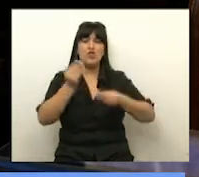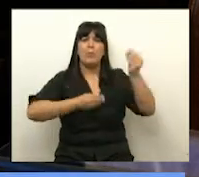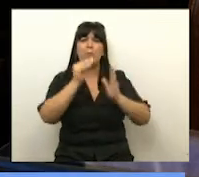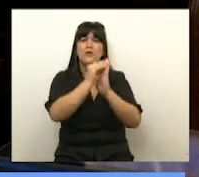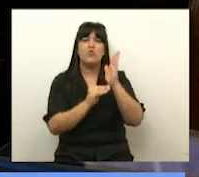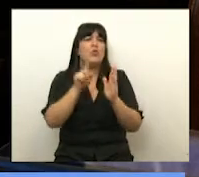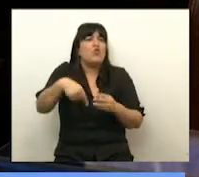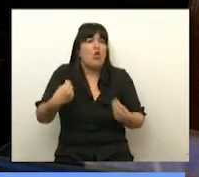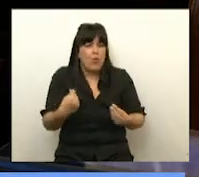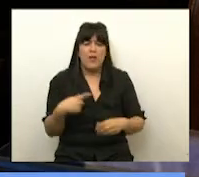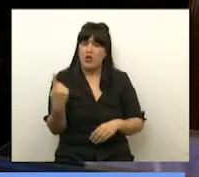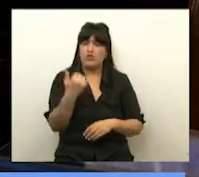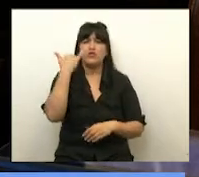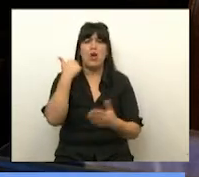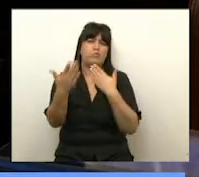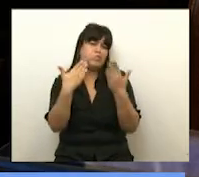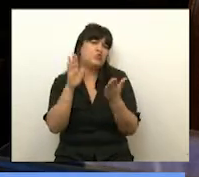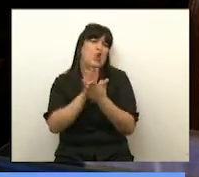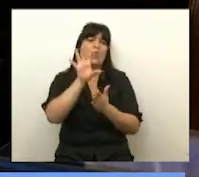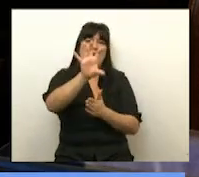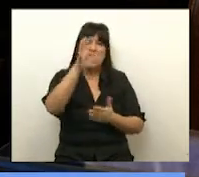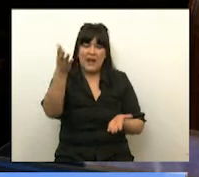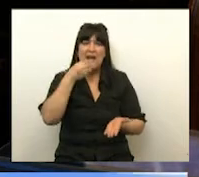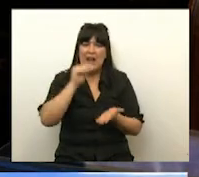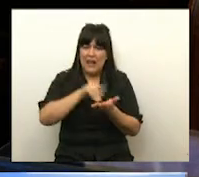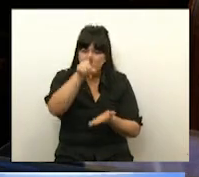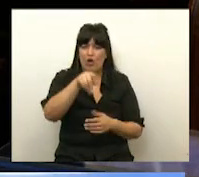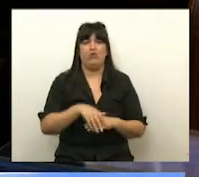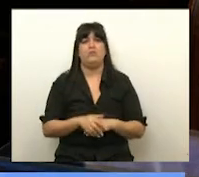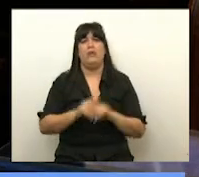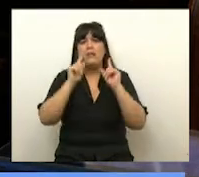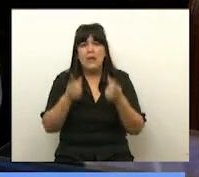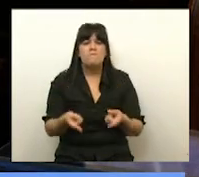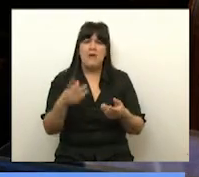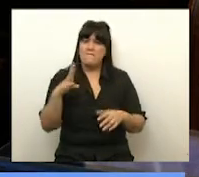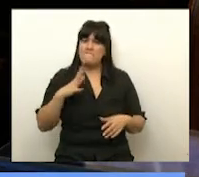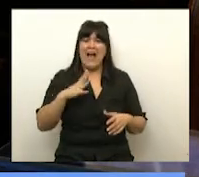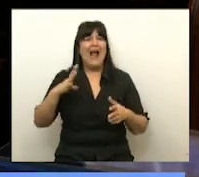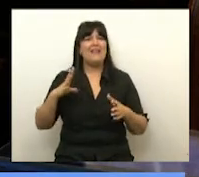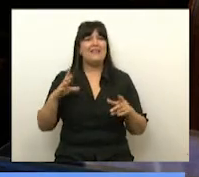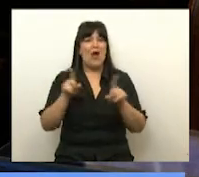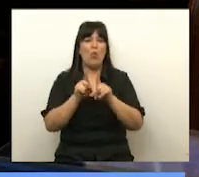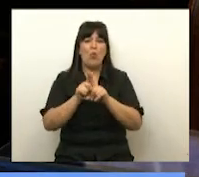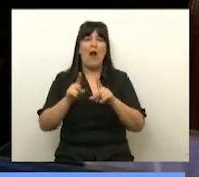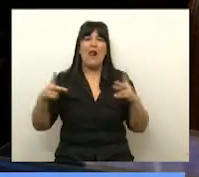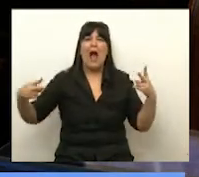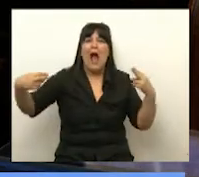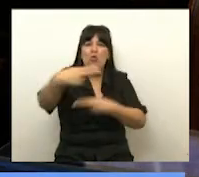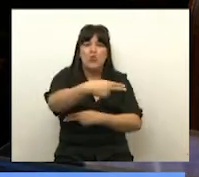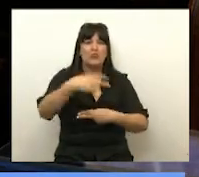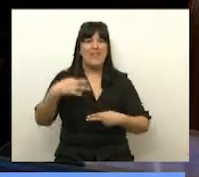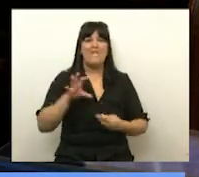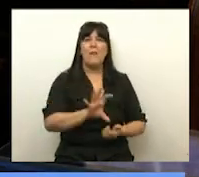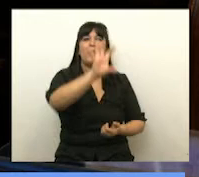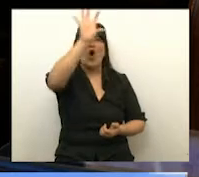presupuesto. Hemos hablado de lo regional, hemos hablado de la falta de visión de federalizar el ajuste, que es lo que en definitiva ha